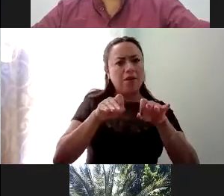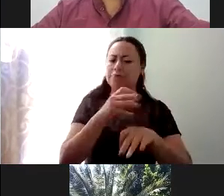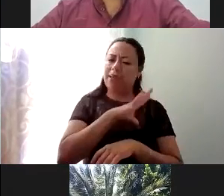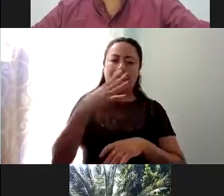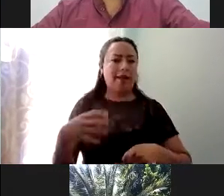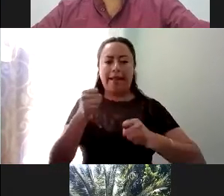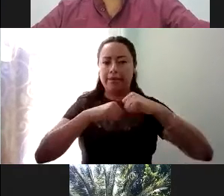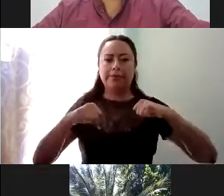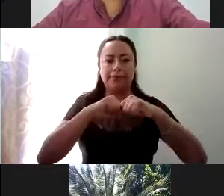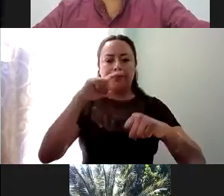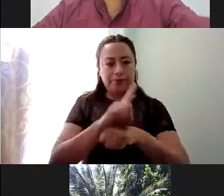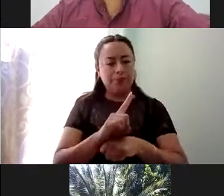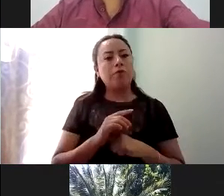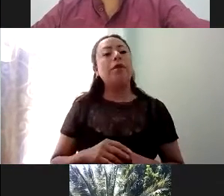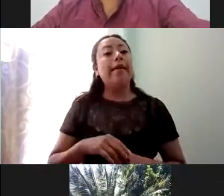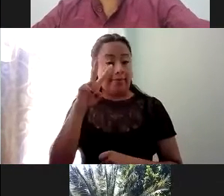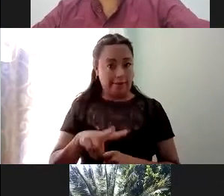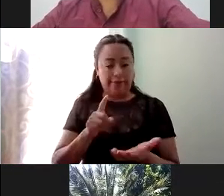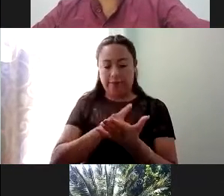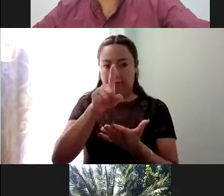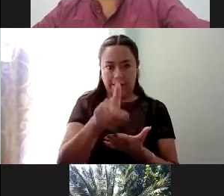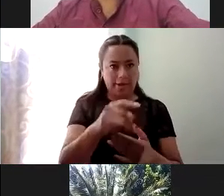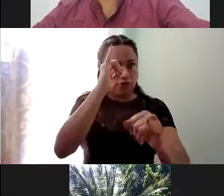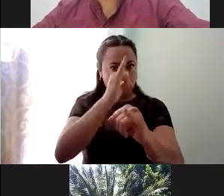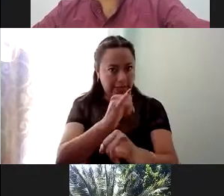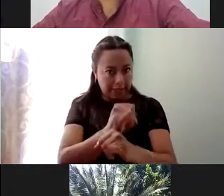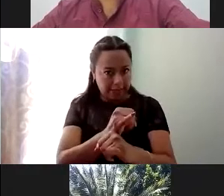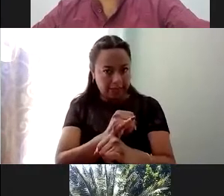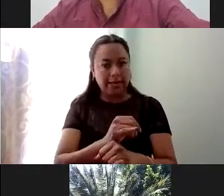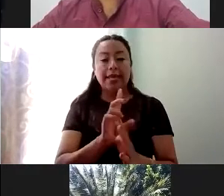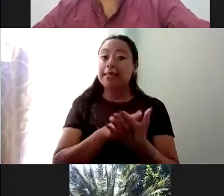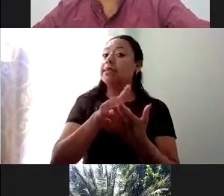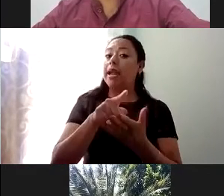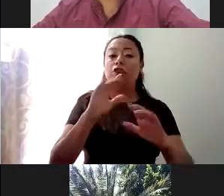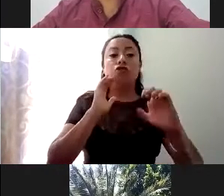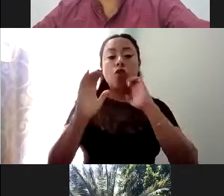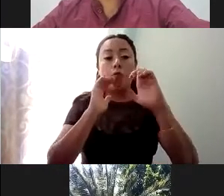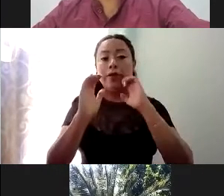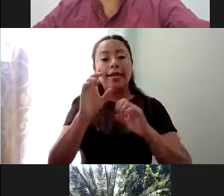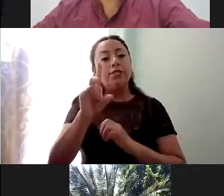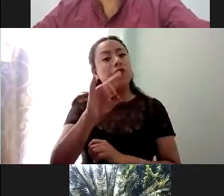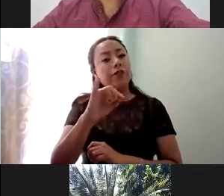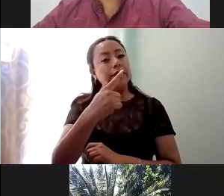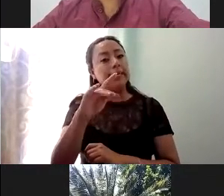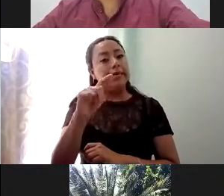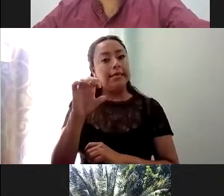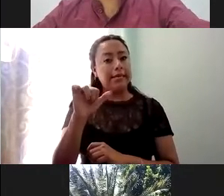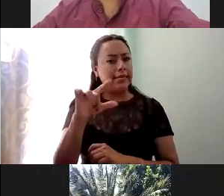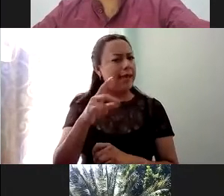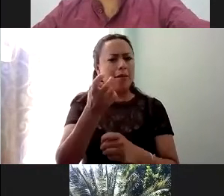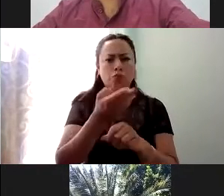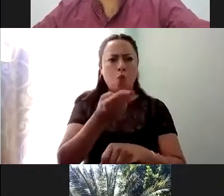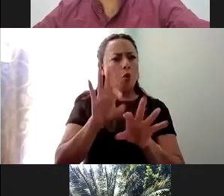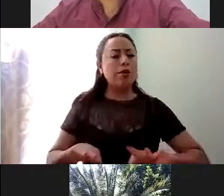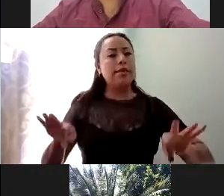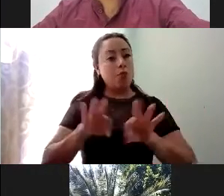duda alguna, el derecho al Internet y el derecho a la comunicación digital es sumamente importante y era necesario.